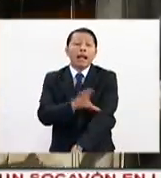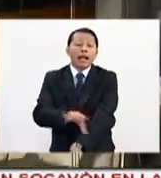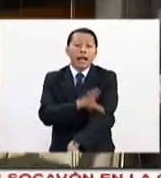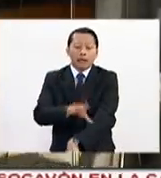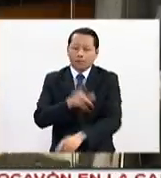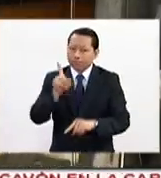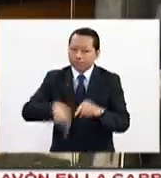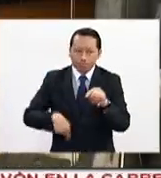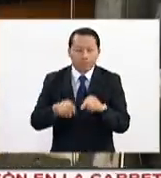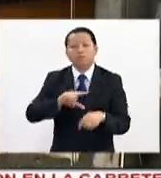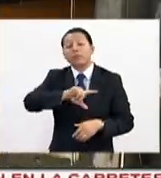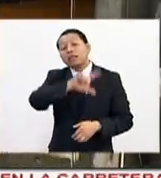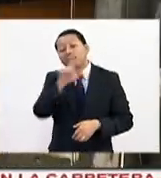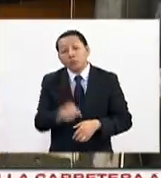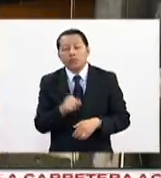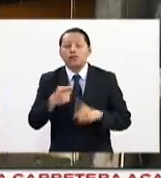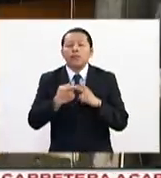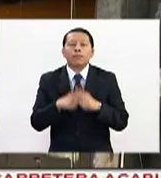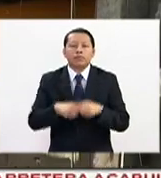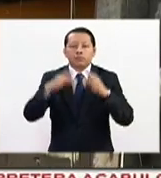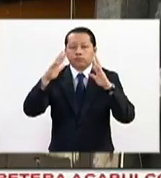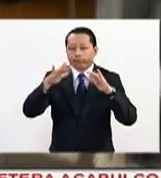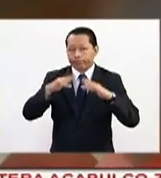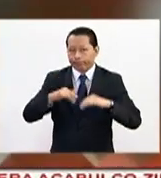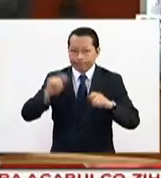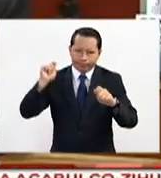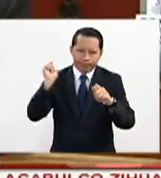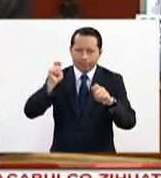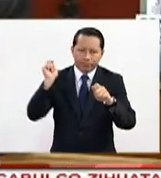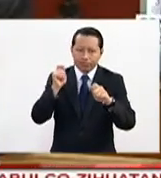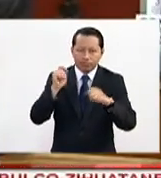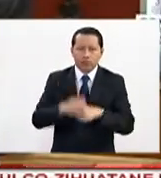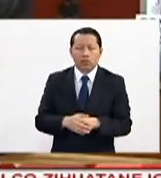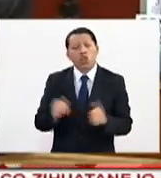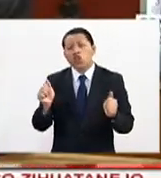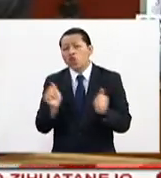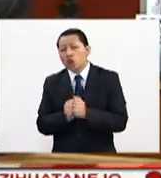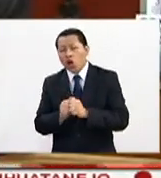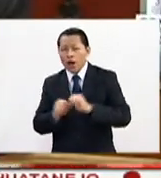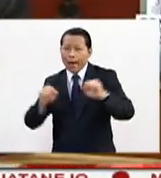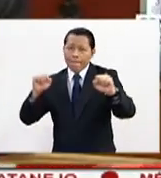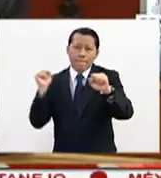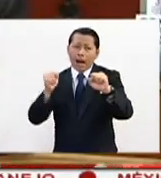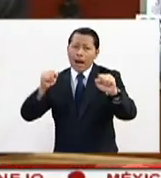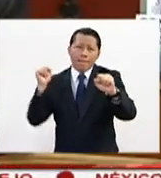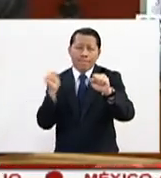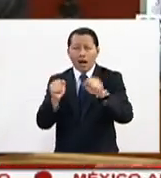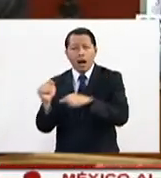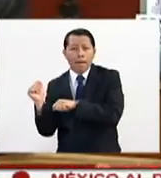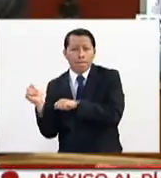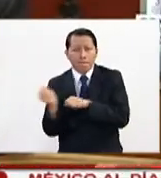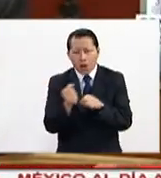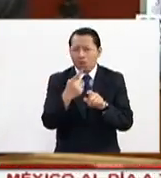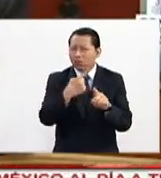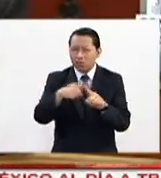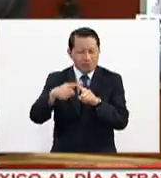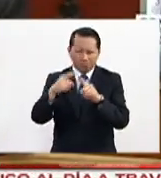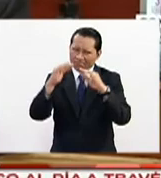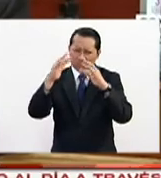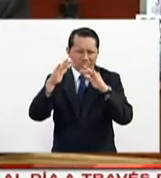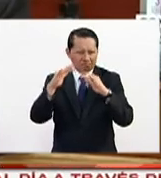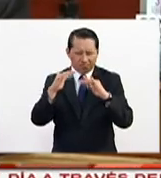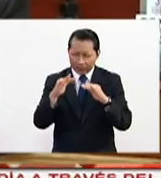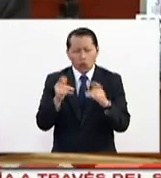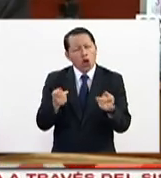eléctricas. Posteriormente iniciará la demolición a mano. Con marro, con maceta, con hacerlo a mano. Es una